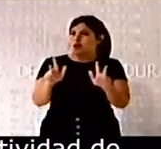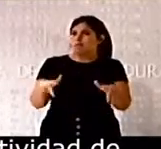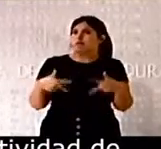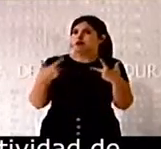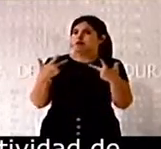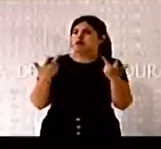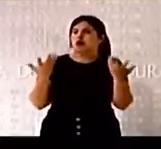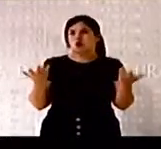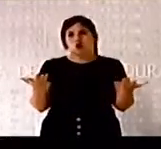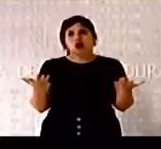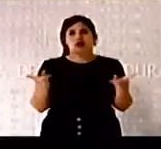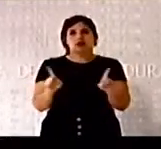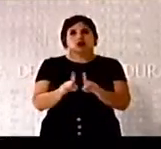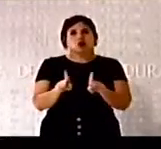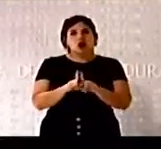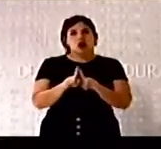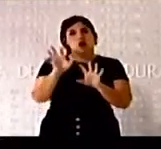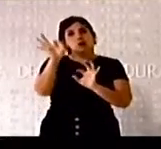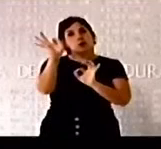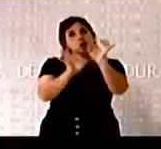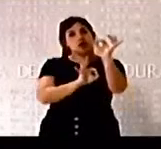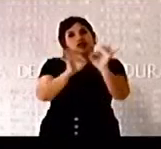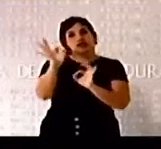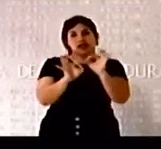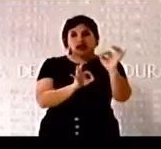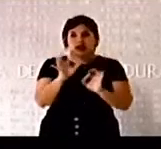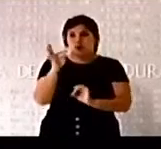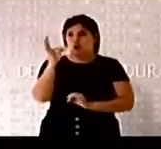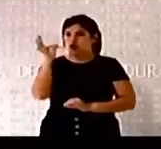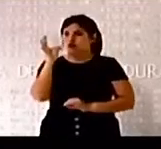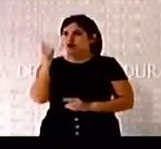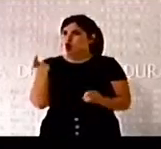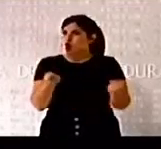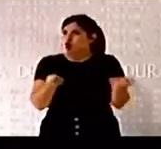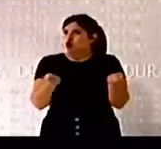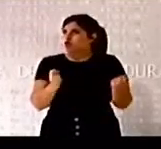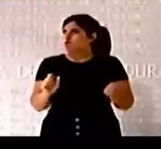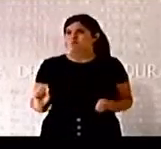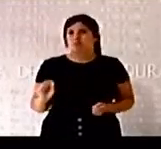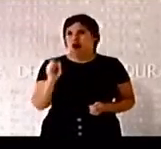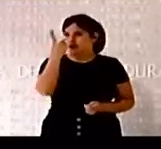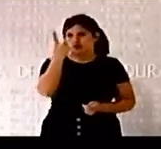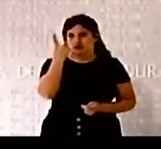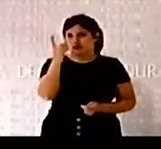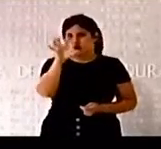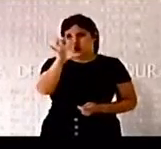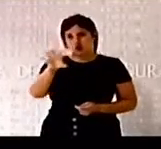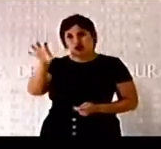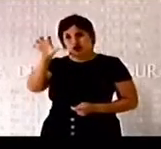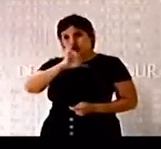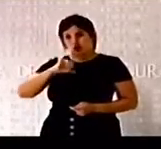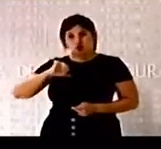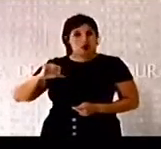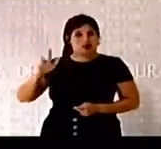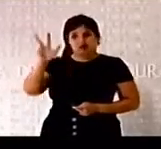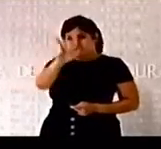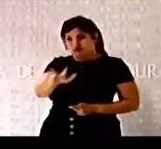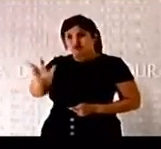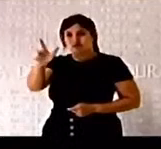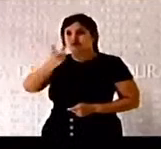tener uno de los porcentajes de positividad más controlados de todas las comunidades autónomas. Estamos en